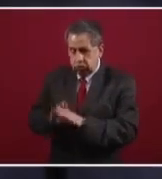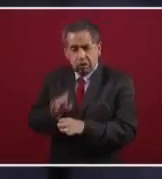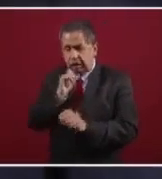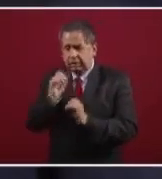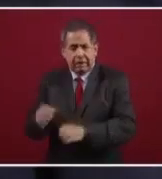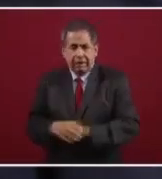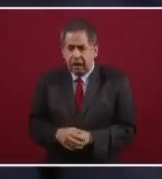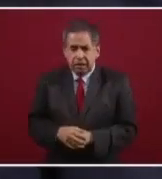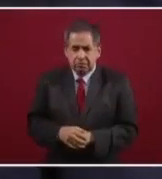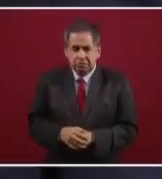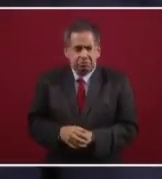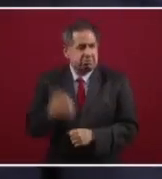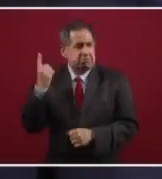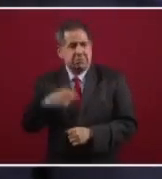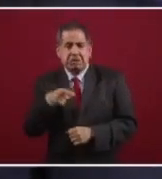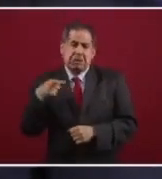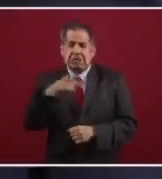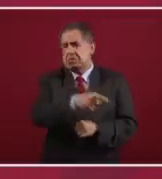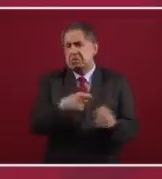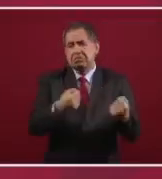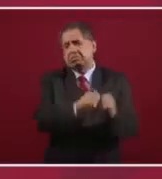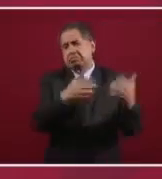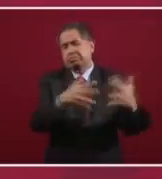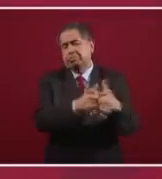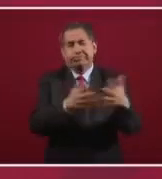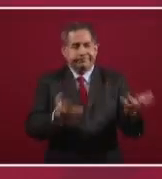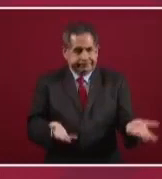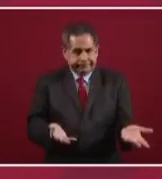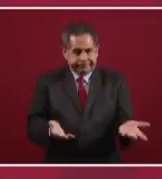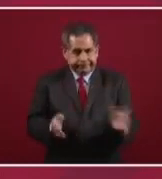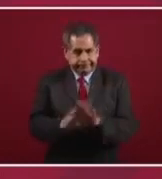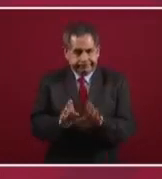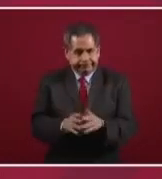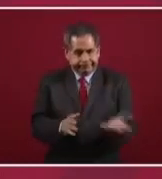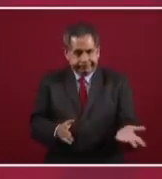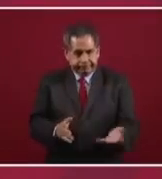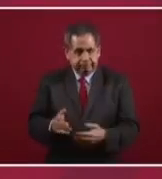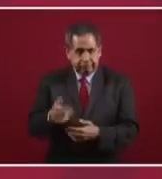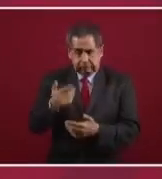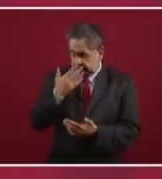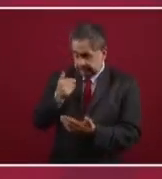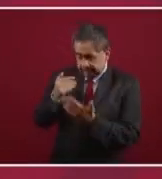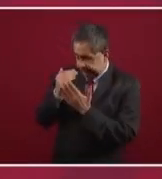un marco de referencia